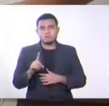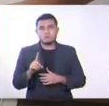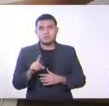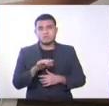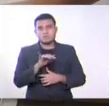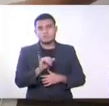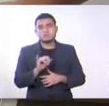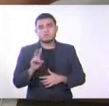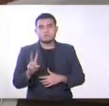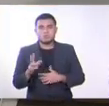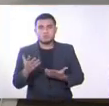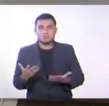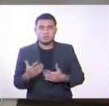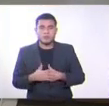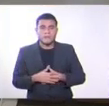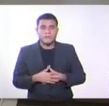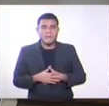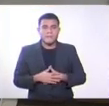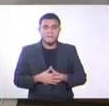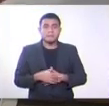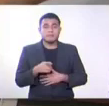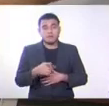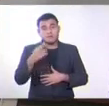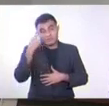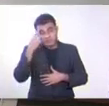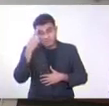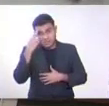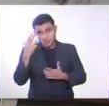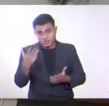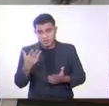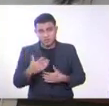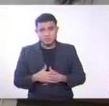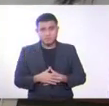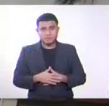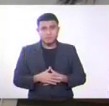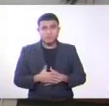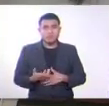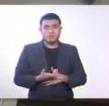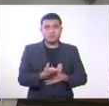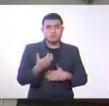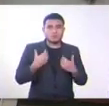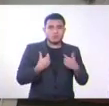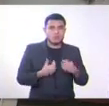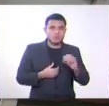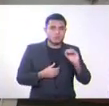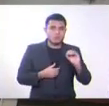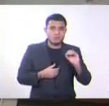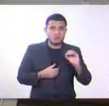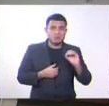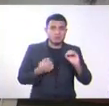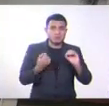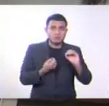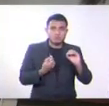2. Por esa razón, es que cuando tenemos el punto 0, solo nos queda